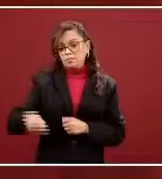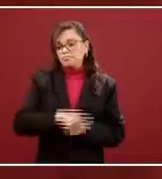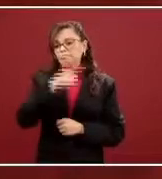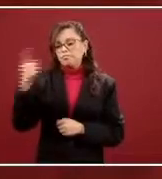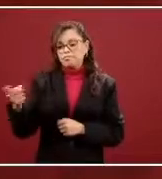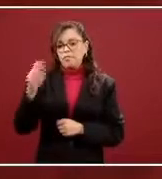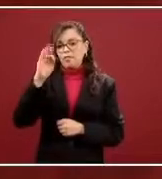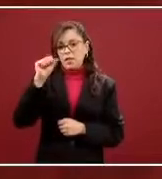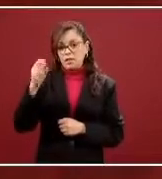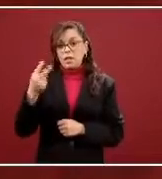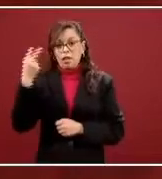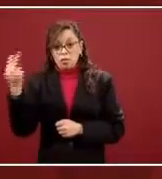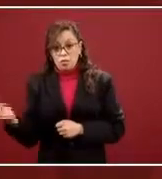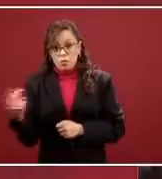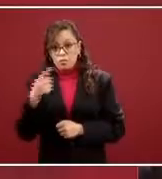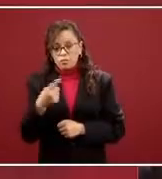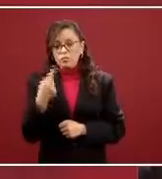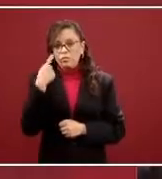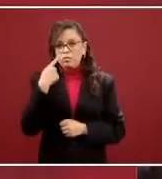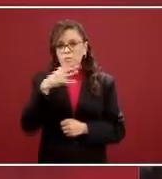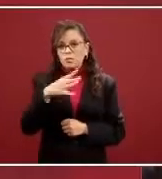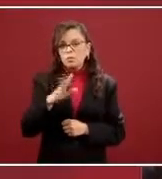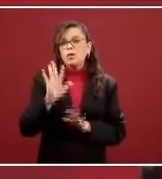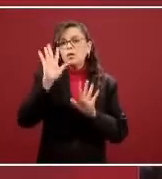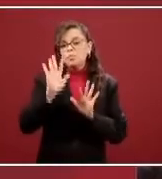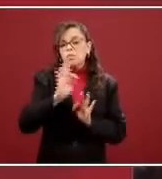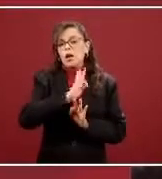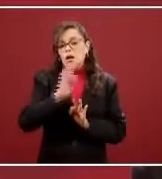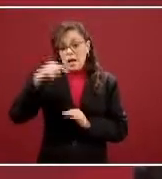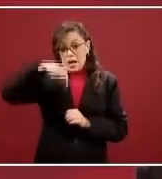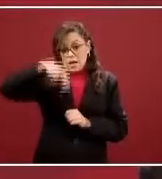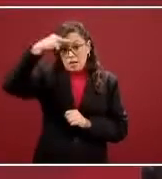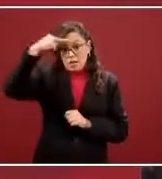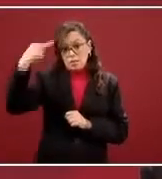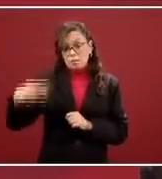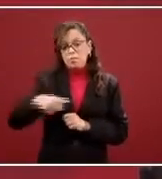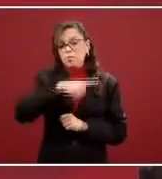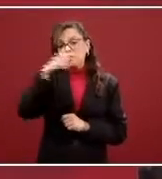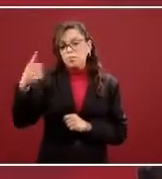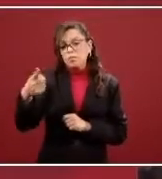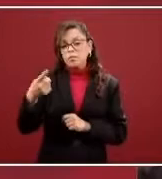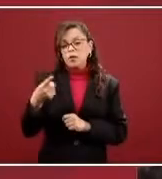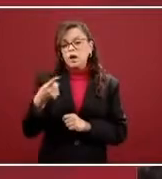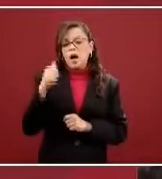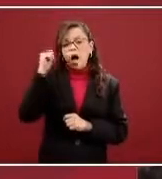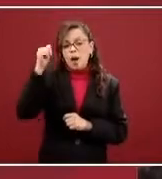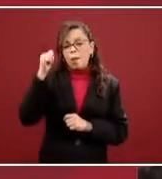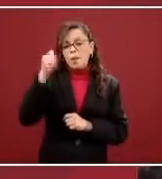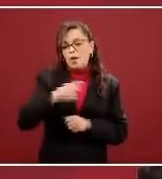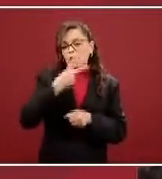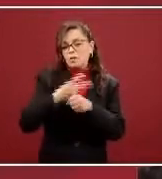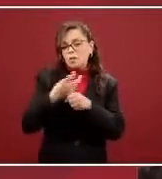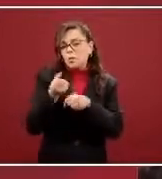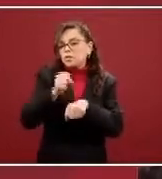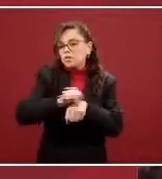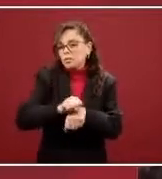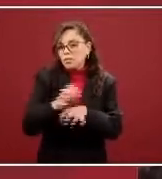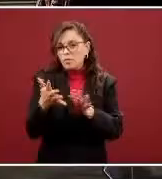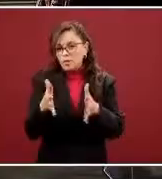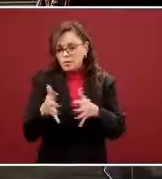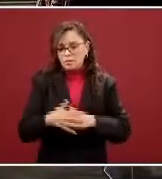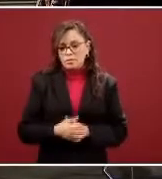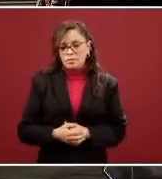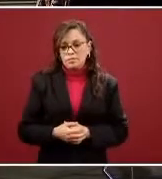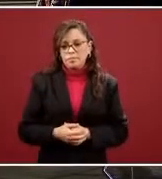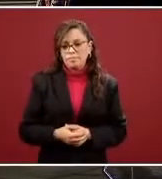está previsto para la primera semana de abril, para México, en base a lo observado en curvas y en situaciones similares en otros